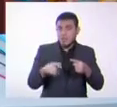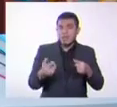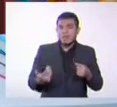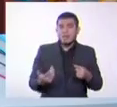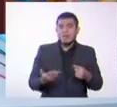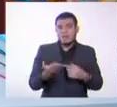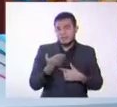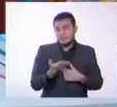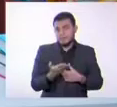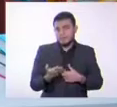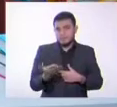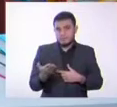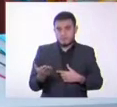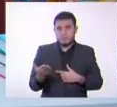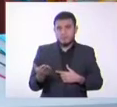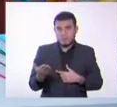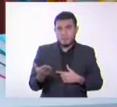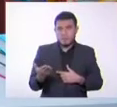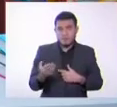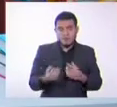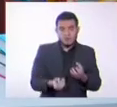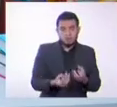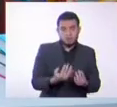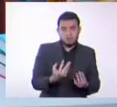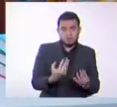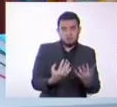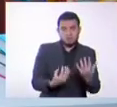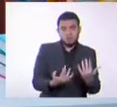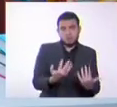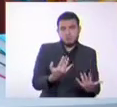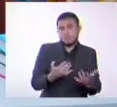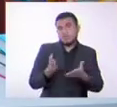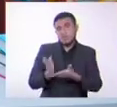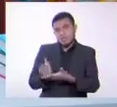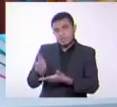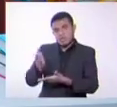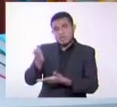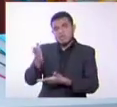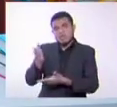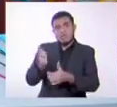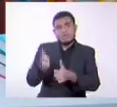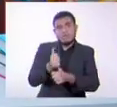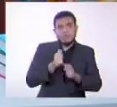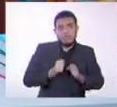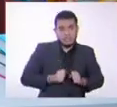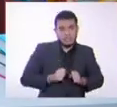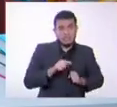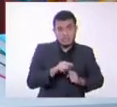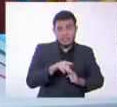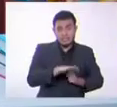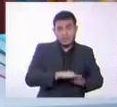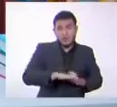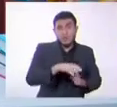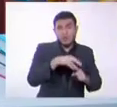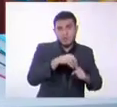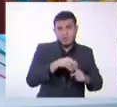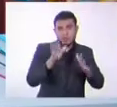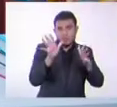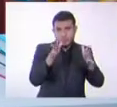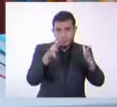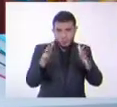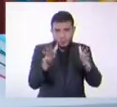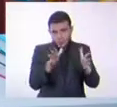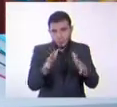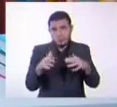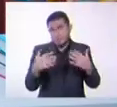de ecosistemas en donde intervienen la fauna y la flora dominantes junto con la zona